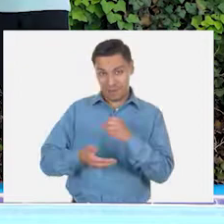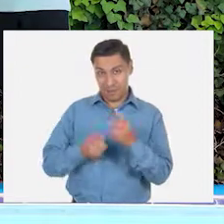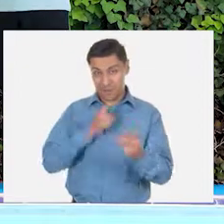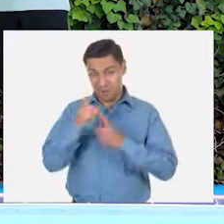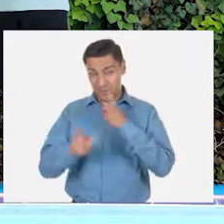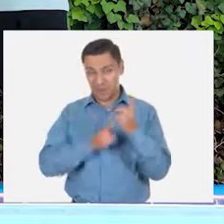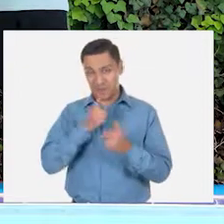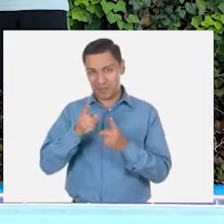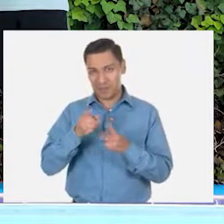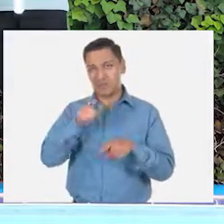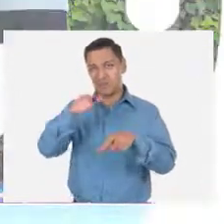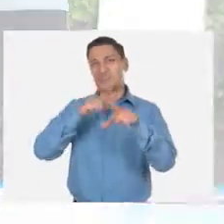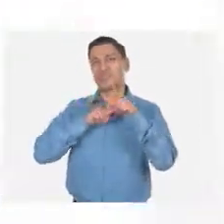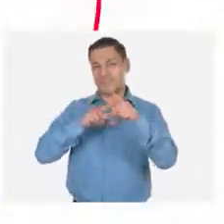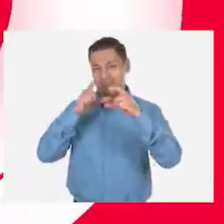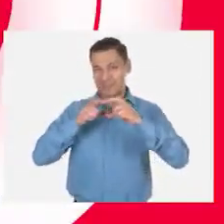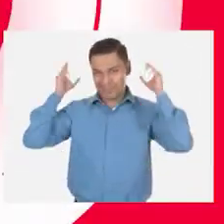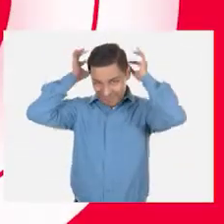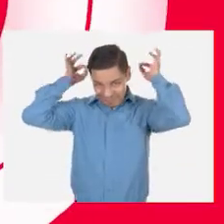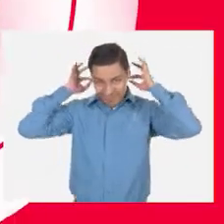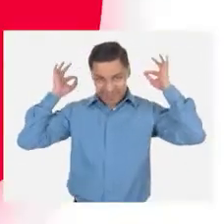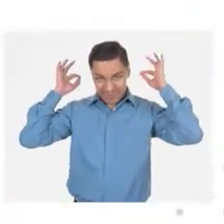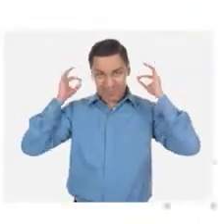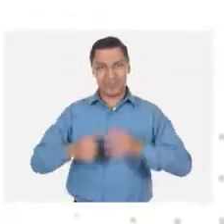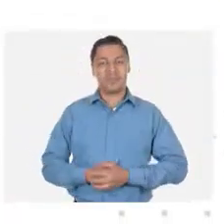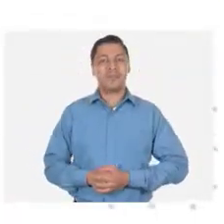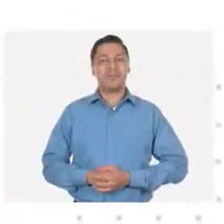activación, no olvides la protección.